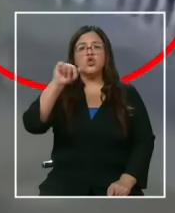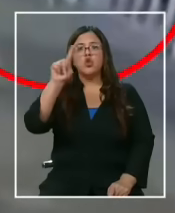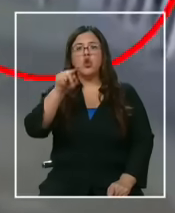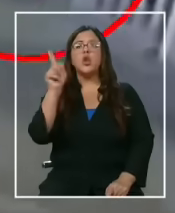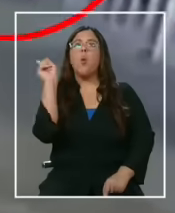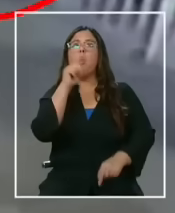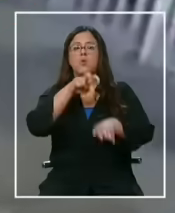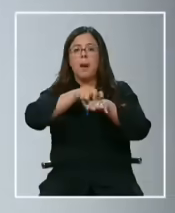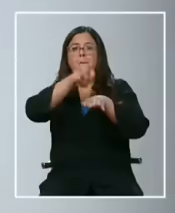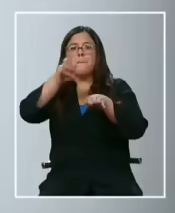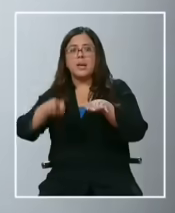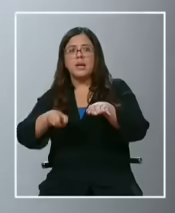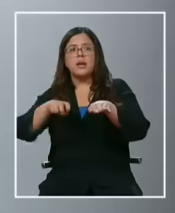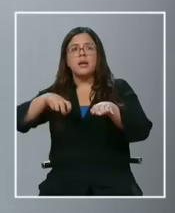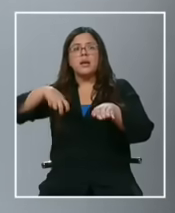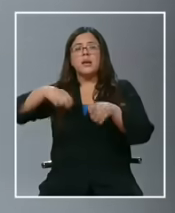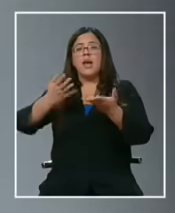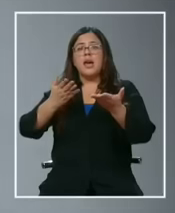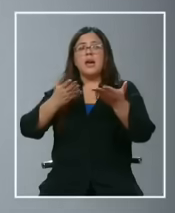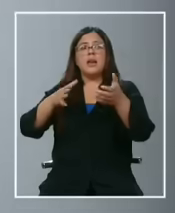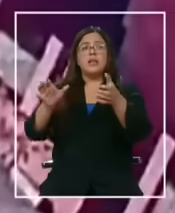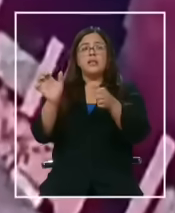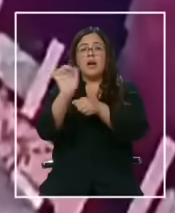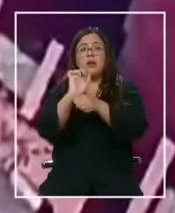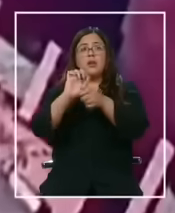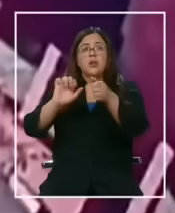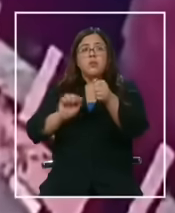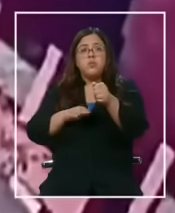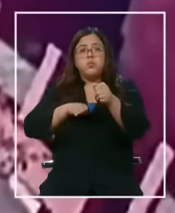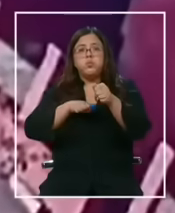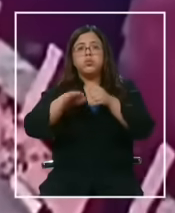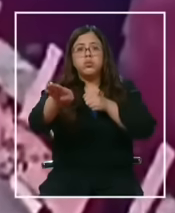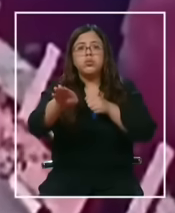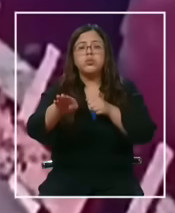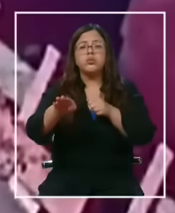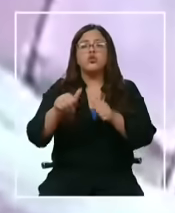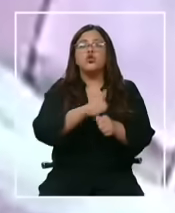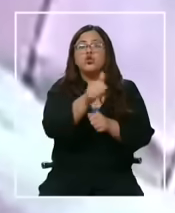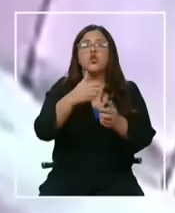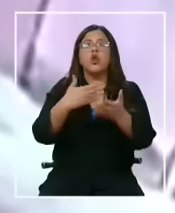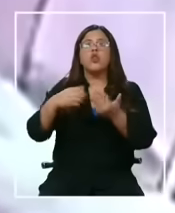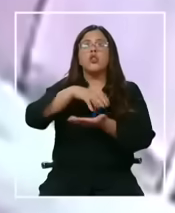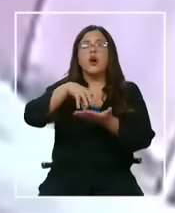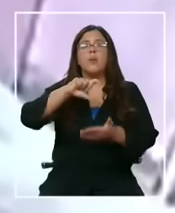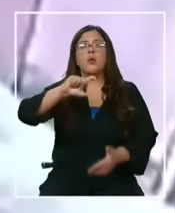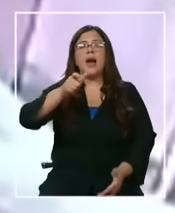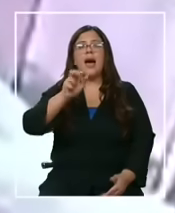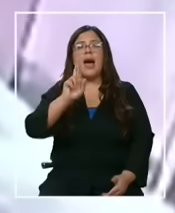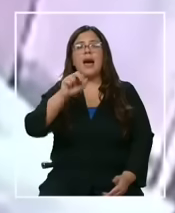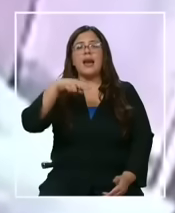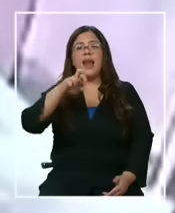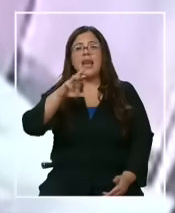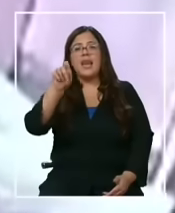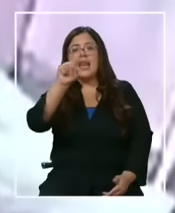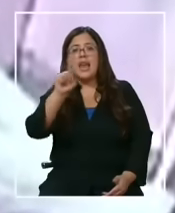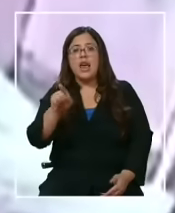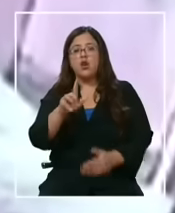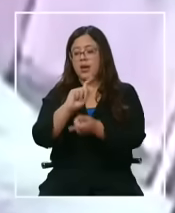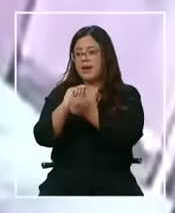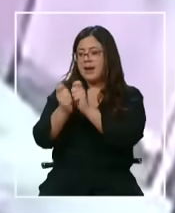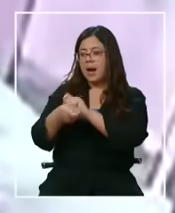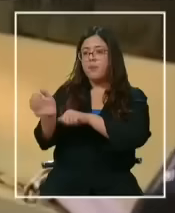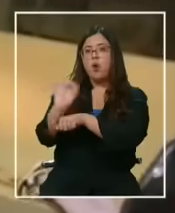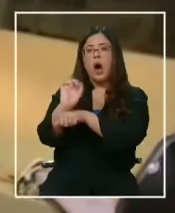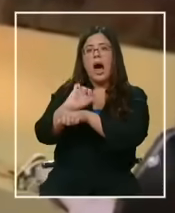bajar su escape pisando acelerador a fondo todos a graneros cambios de auto y dirección al norte pero